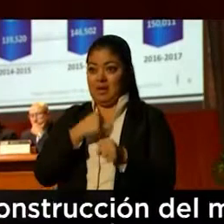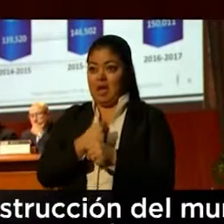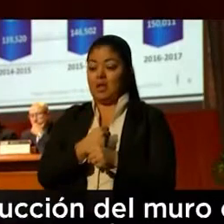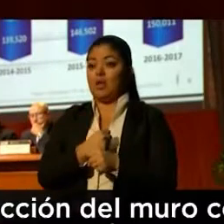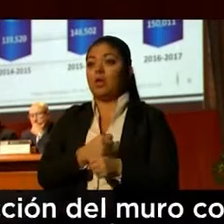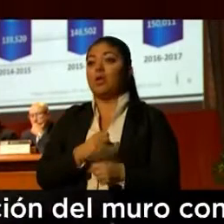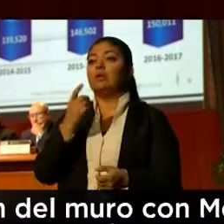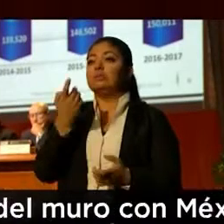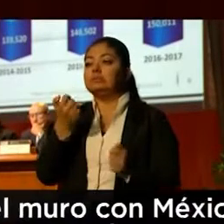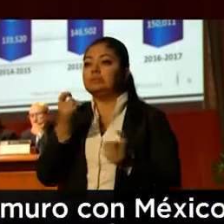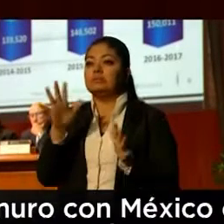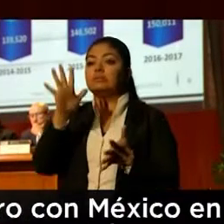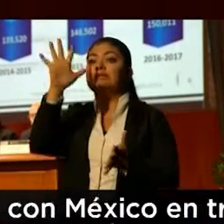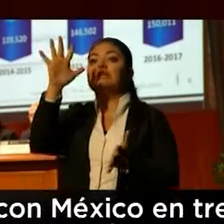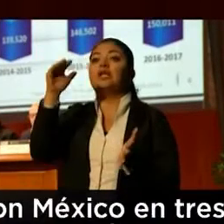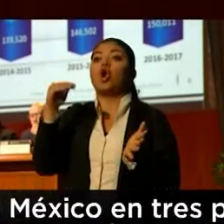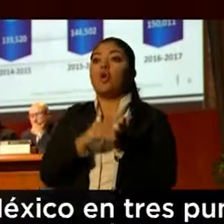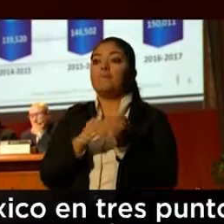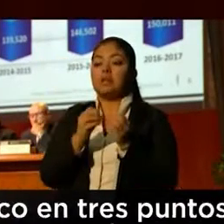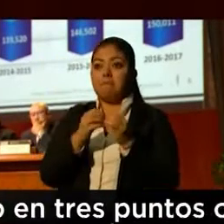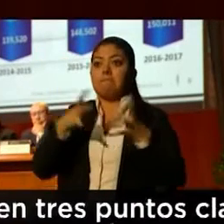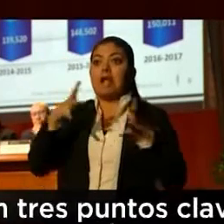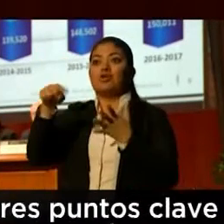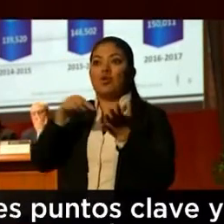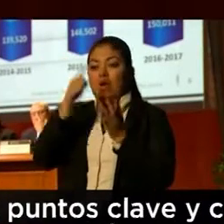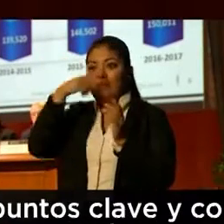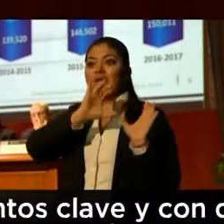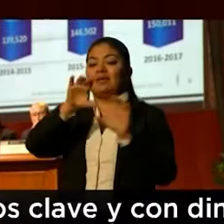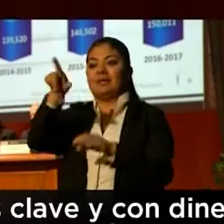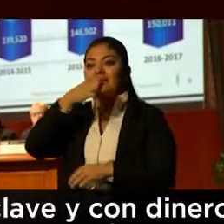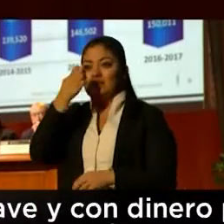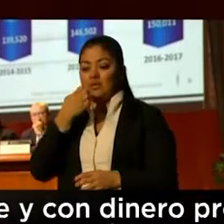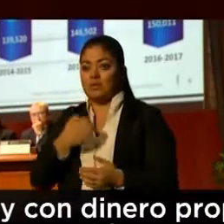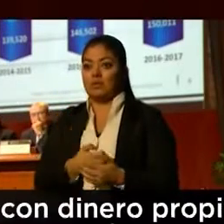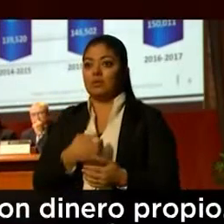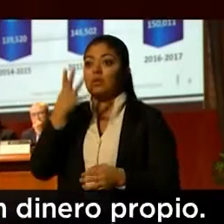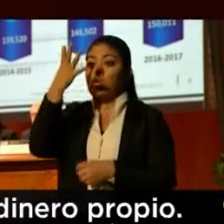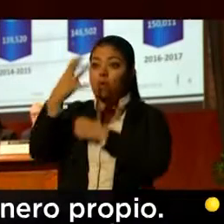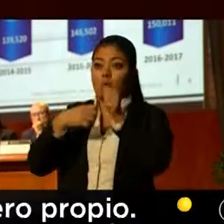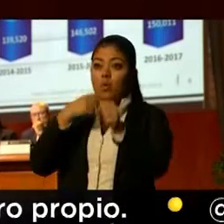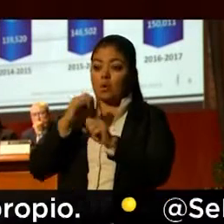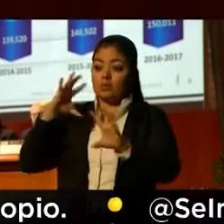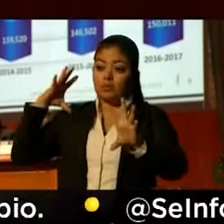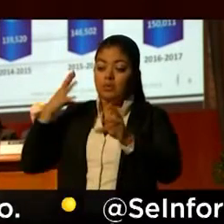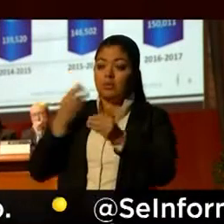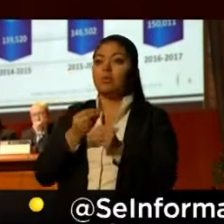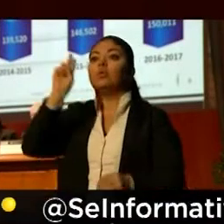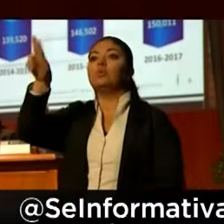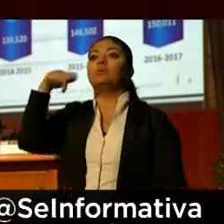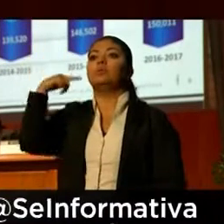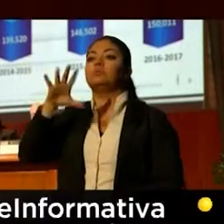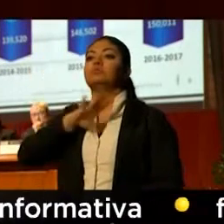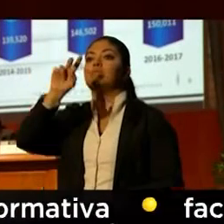más de 5.000 espacios. En el acumulado de 4 años, la Universidad de Guadalajara tiene